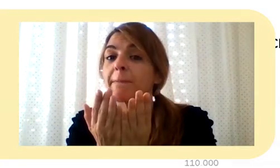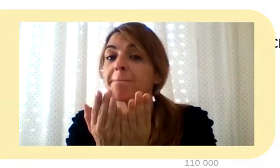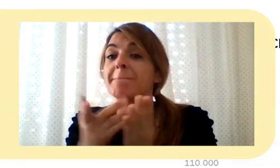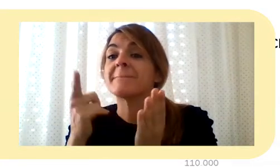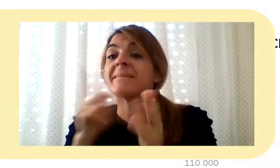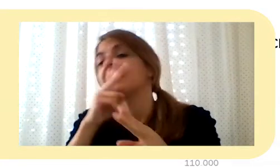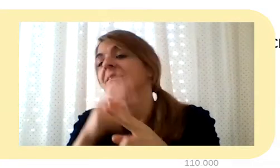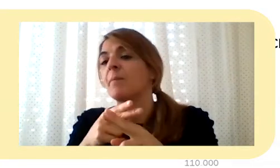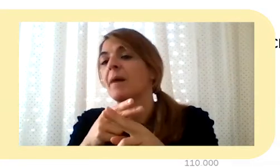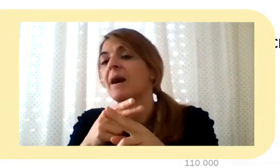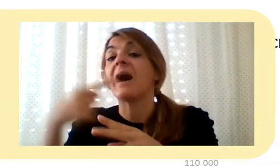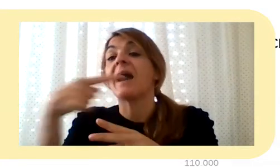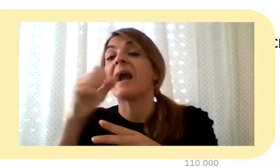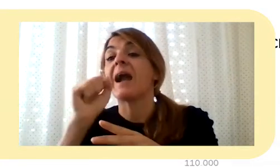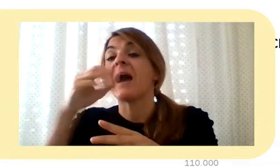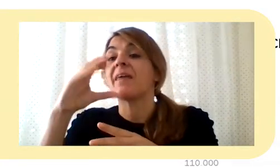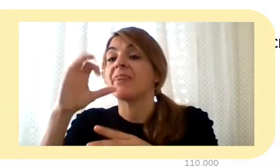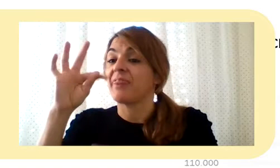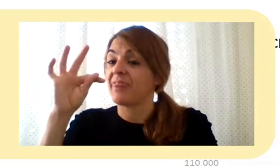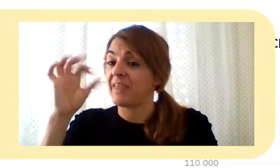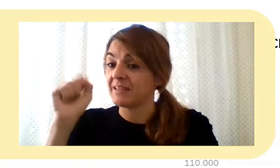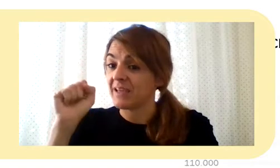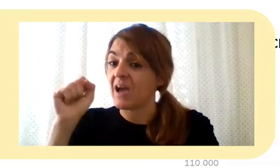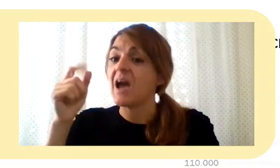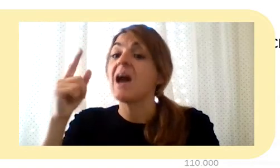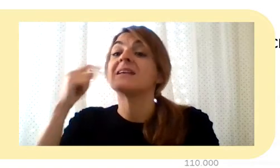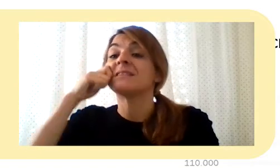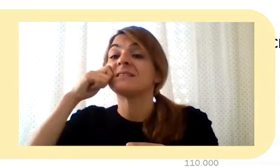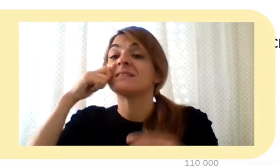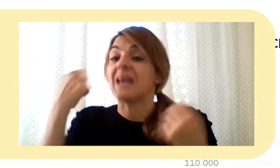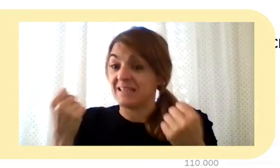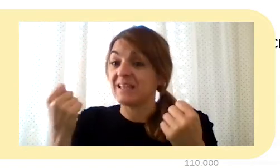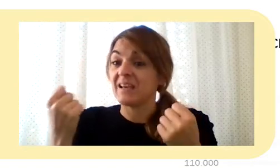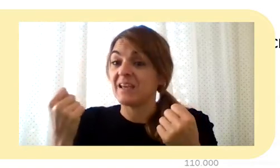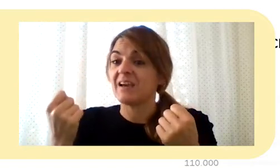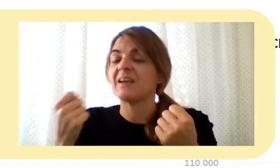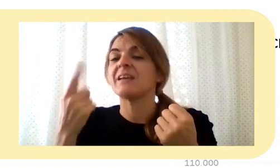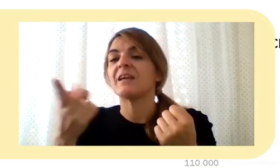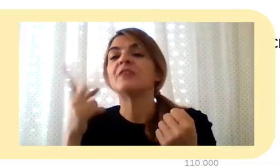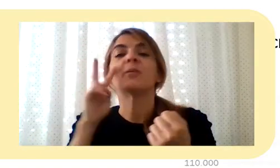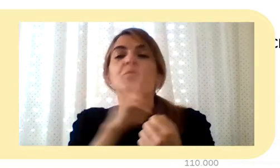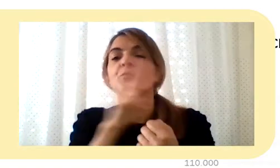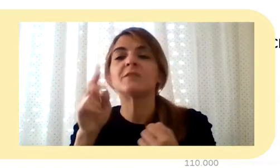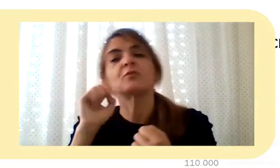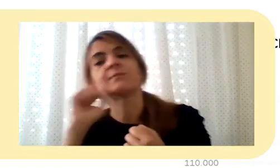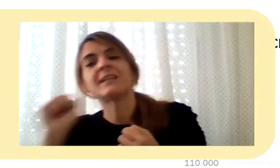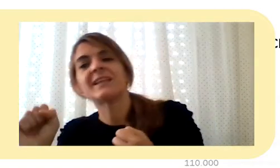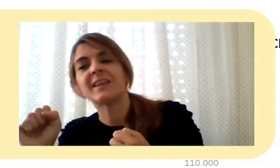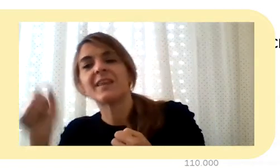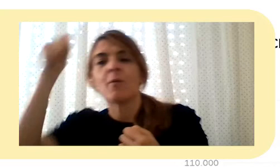Sanitaria sobre cuál era la tendencia de casos de COVID en mujeres y hombres.